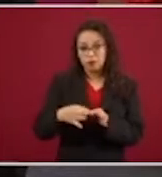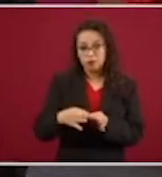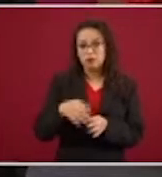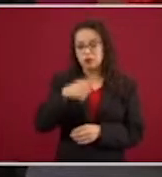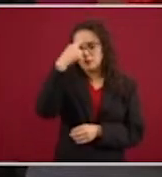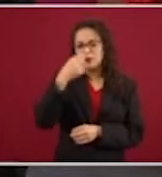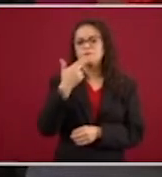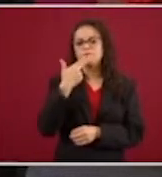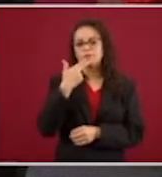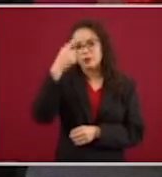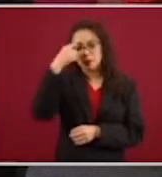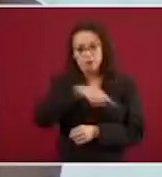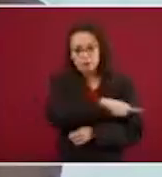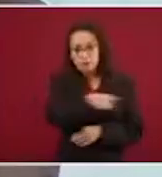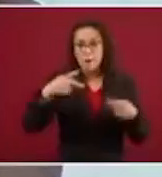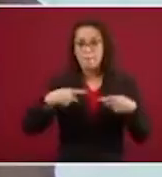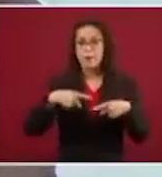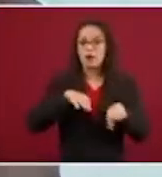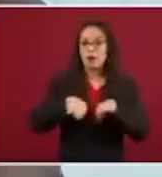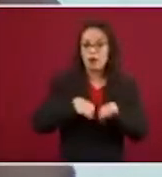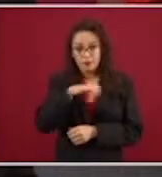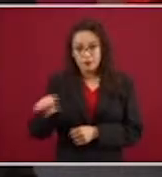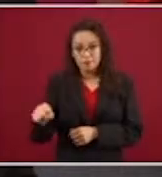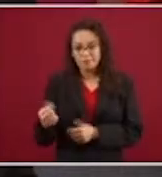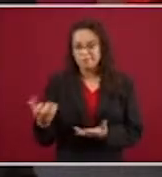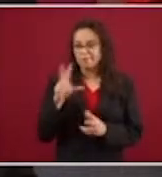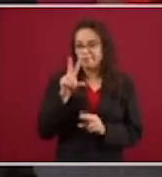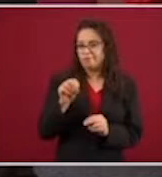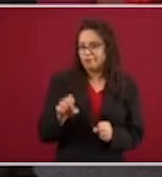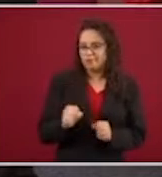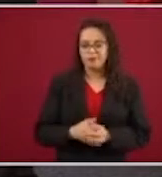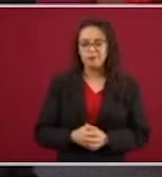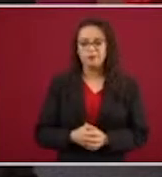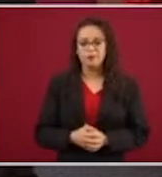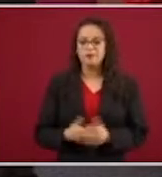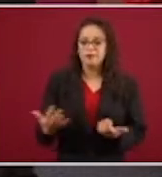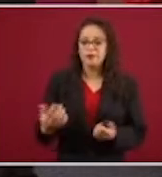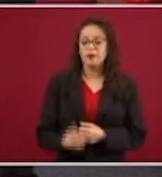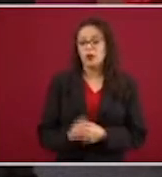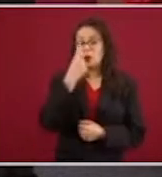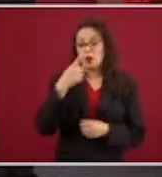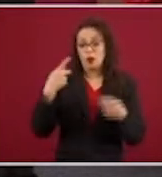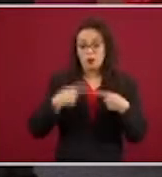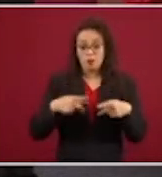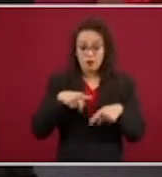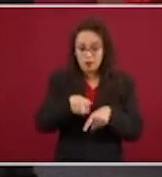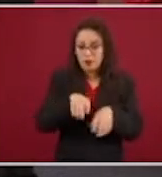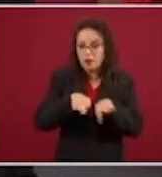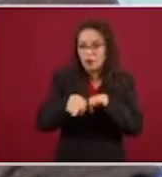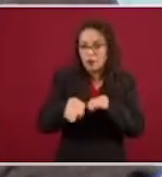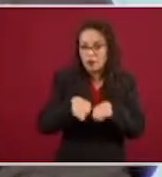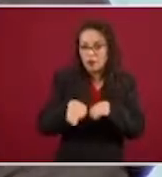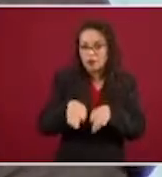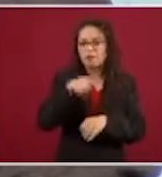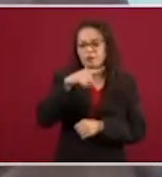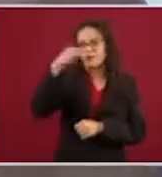social y en ese sentido tengan acceso a servicios médicos. Es probable que un trabajador piense hoy que sigue